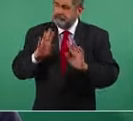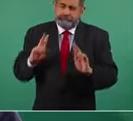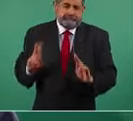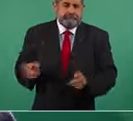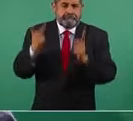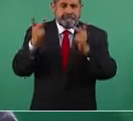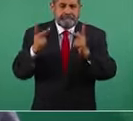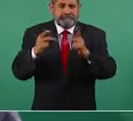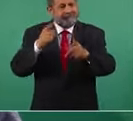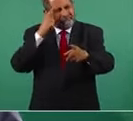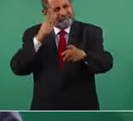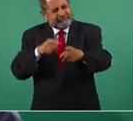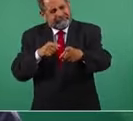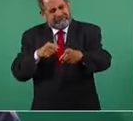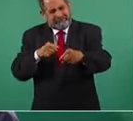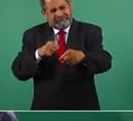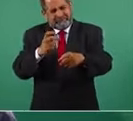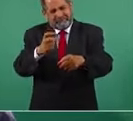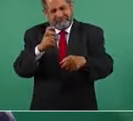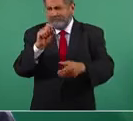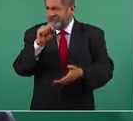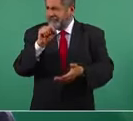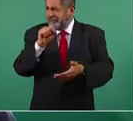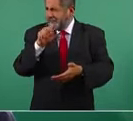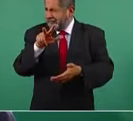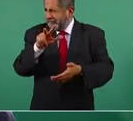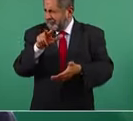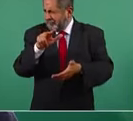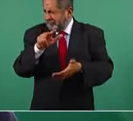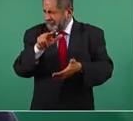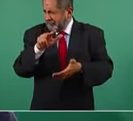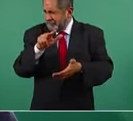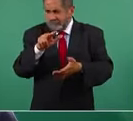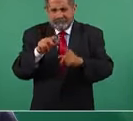y creo que sí fue esa cantidad,